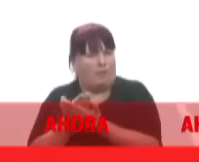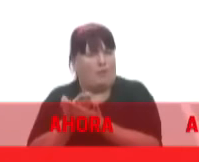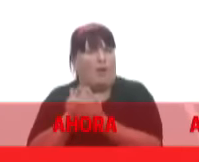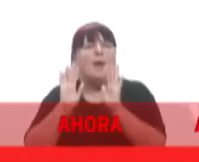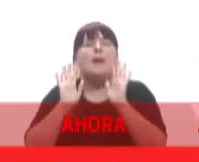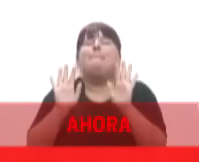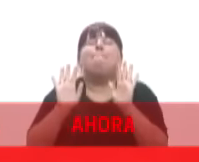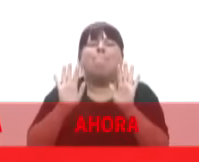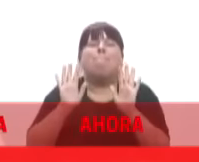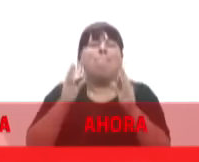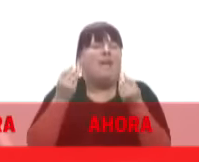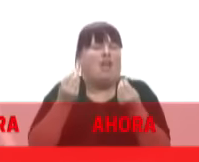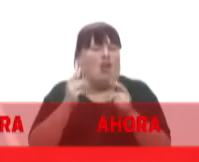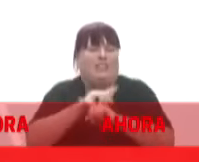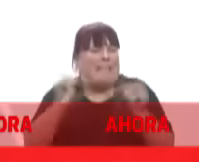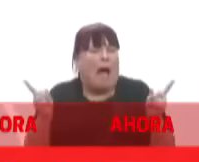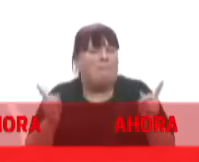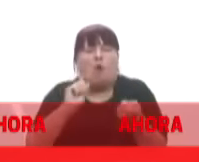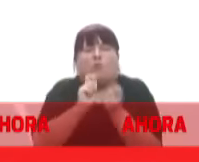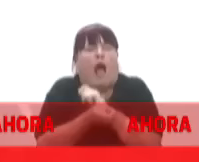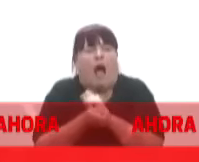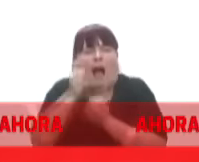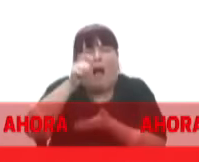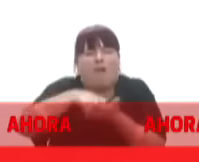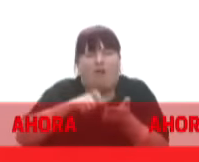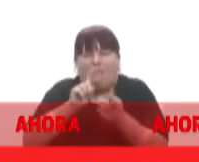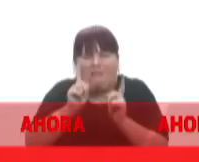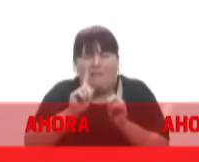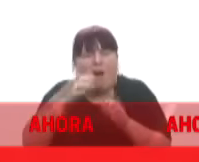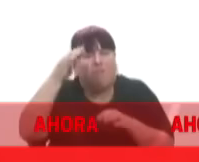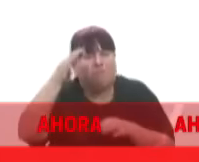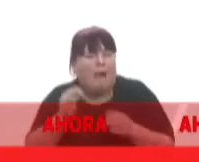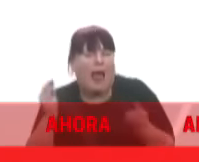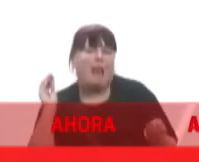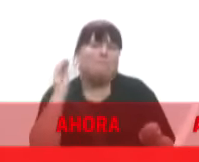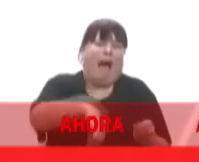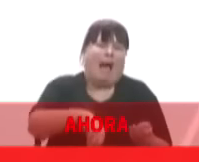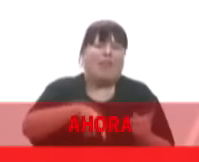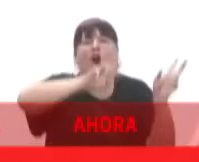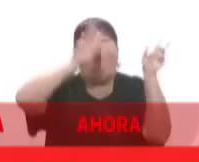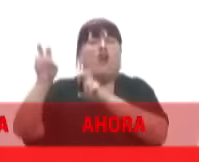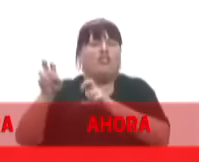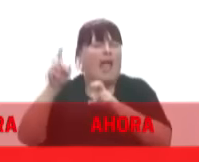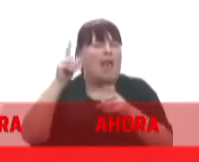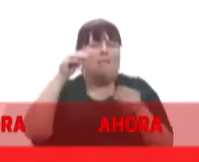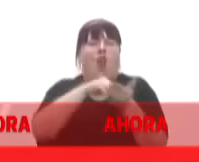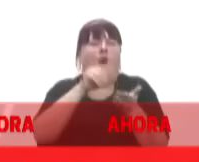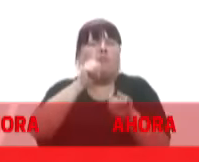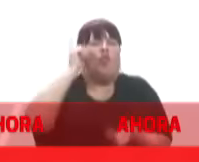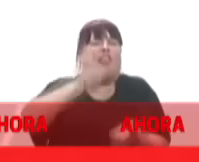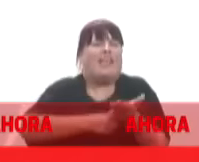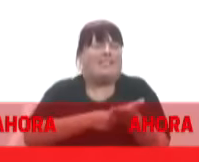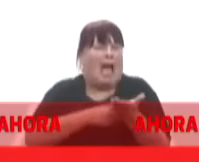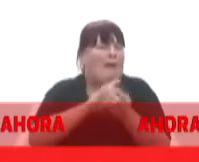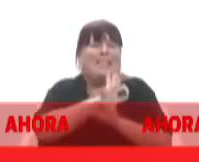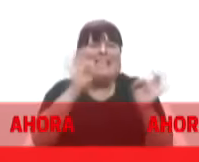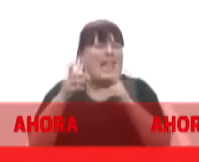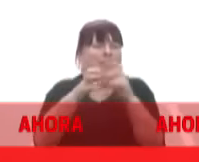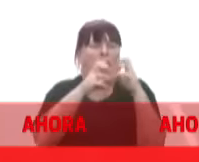Pero esto, para colmo, ni siquiera es una corrección, sino es un agregado de otra materia que no está en el dictamen ni fue